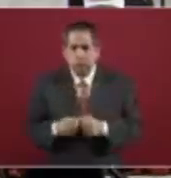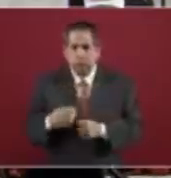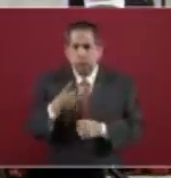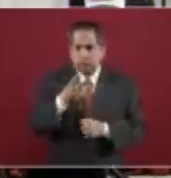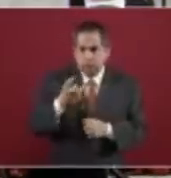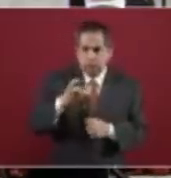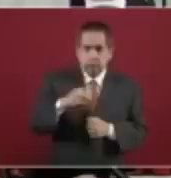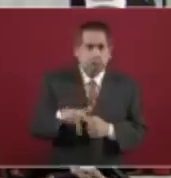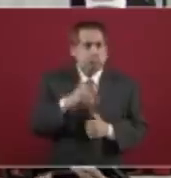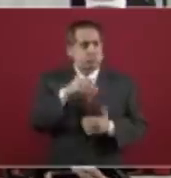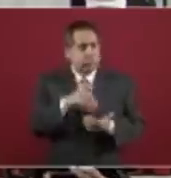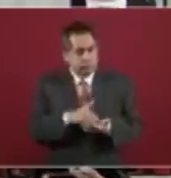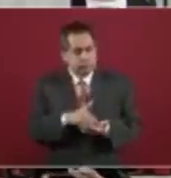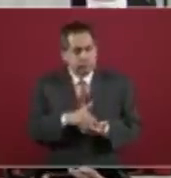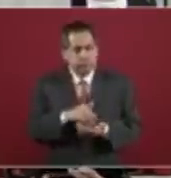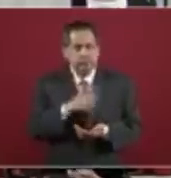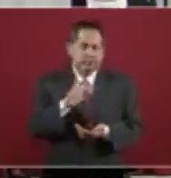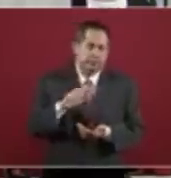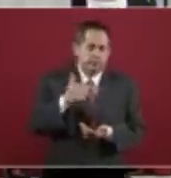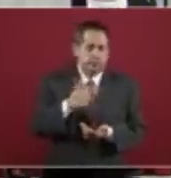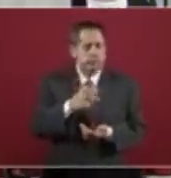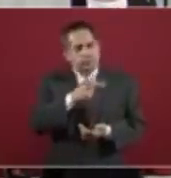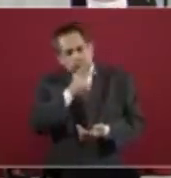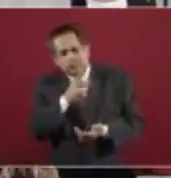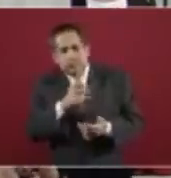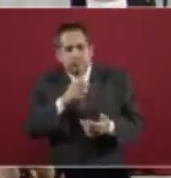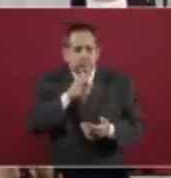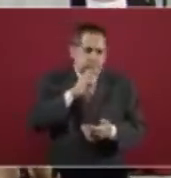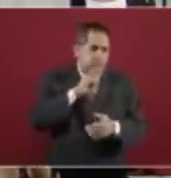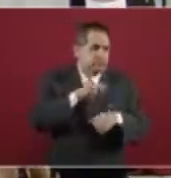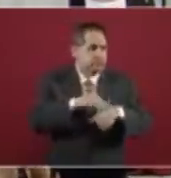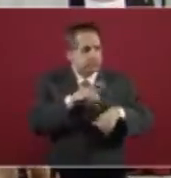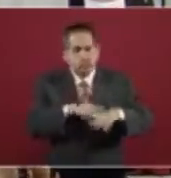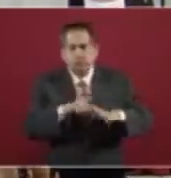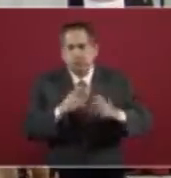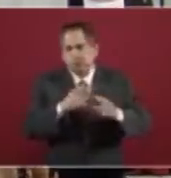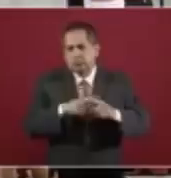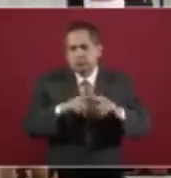mil madres y padres tutores, de